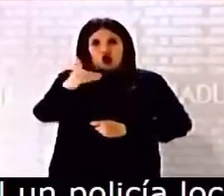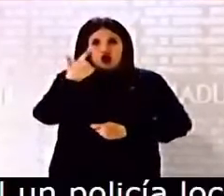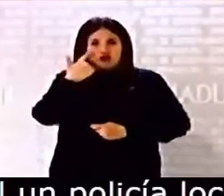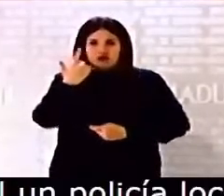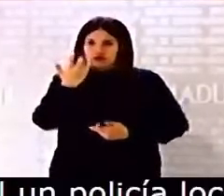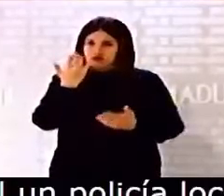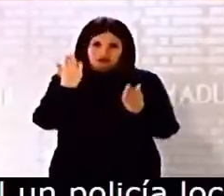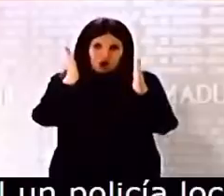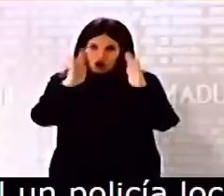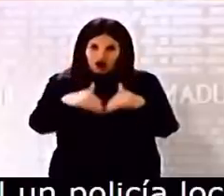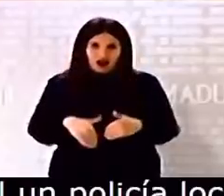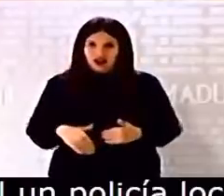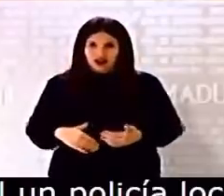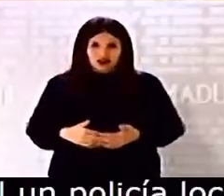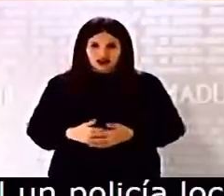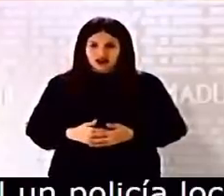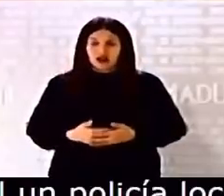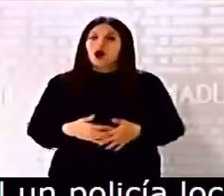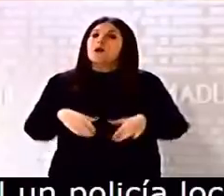Ahora bien,